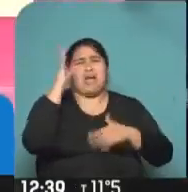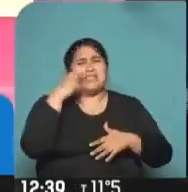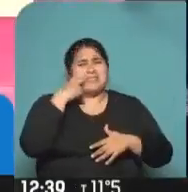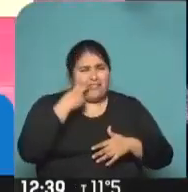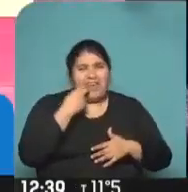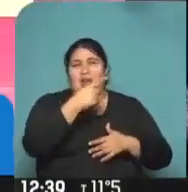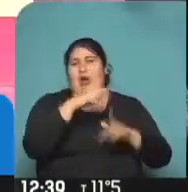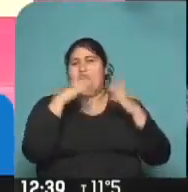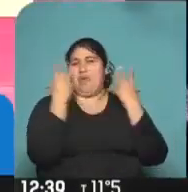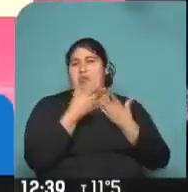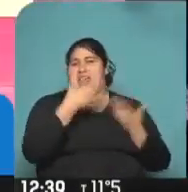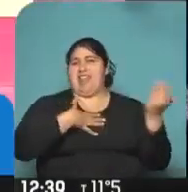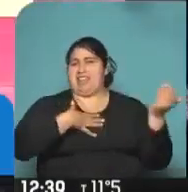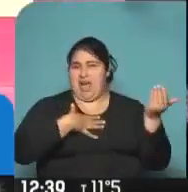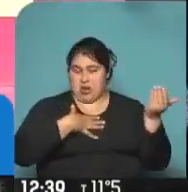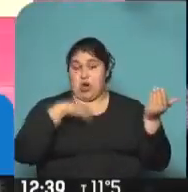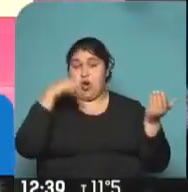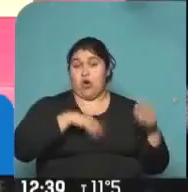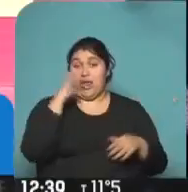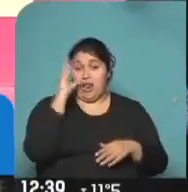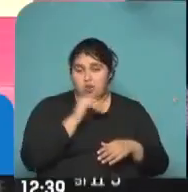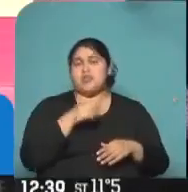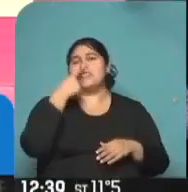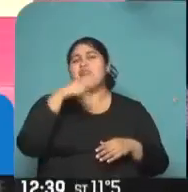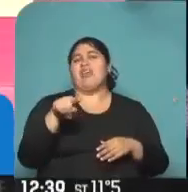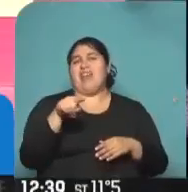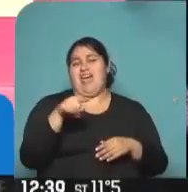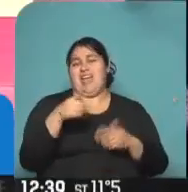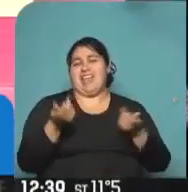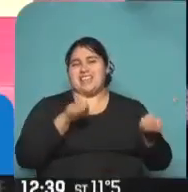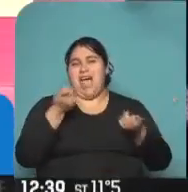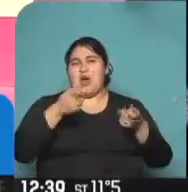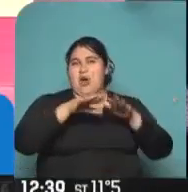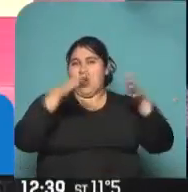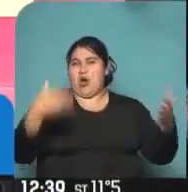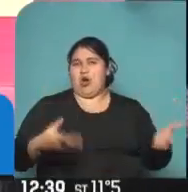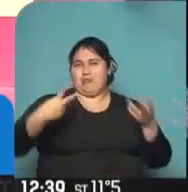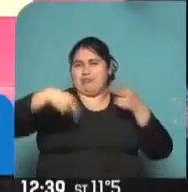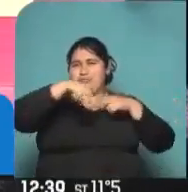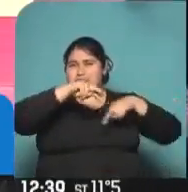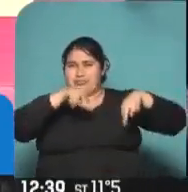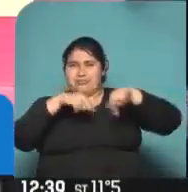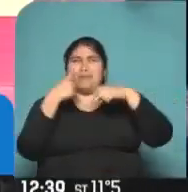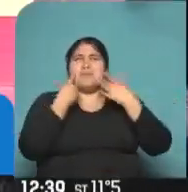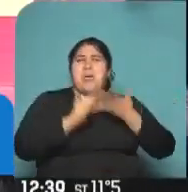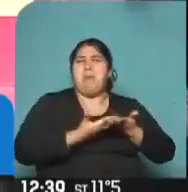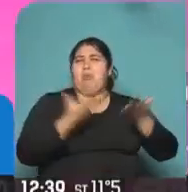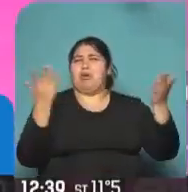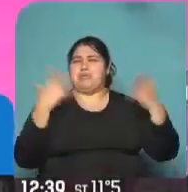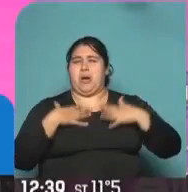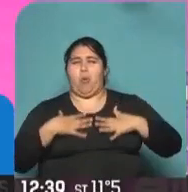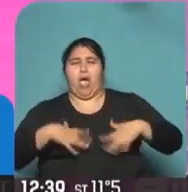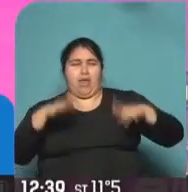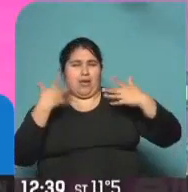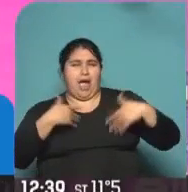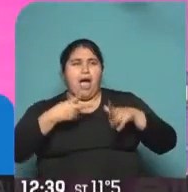del Mundial de Tango. Esta noche serán las finales del tango escenario, el tango más for export, del tango que tiene muchos firuletes,